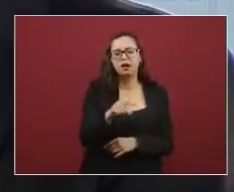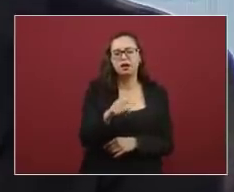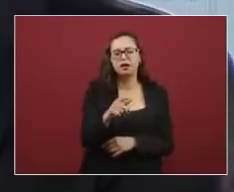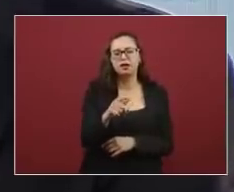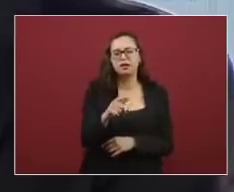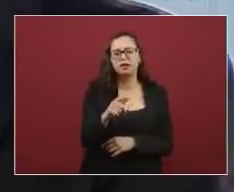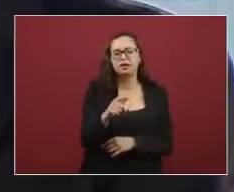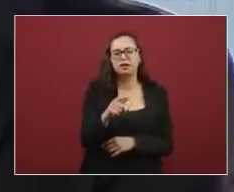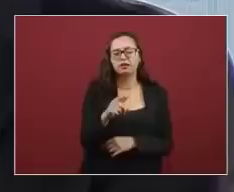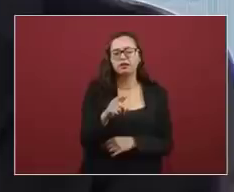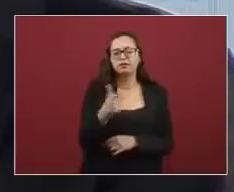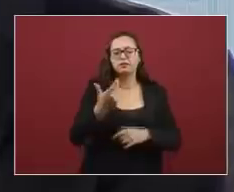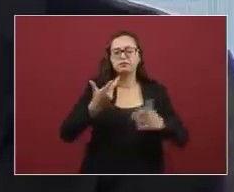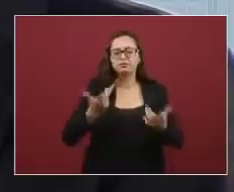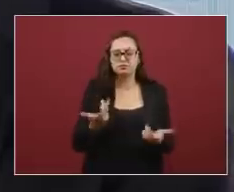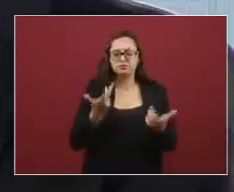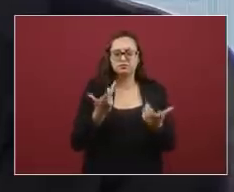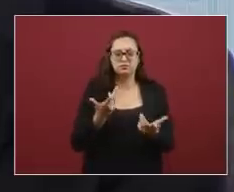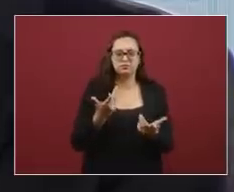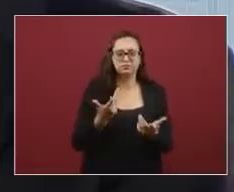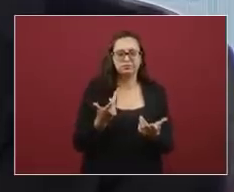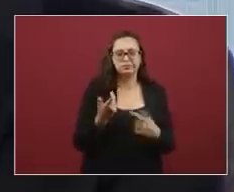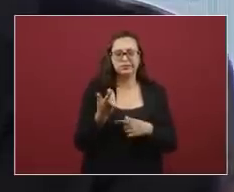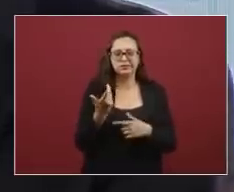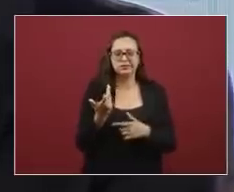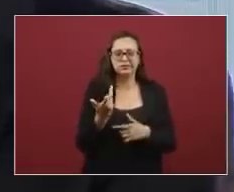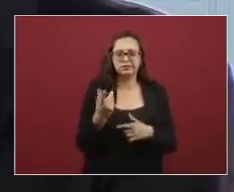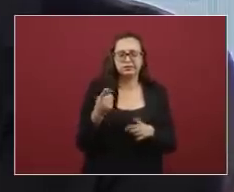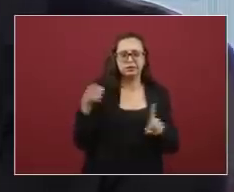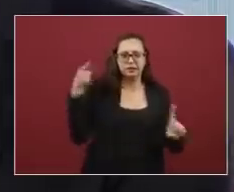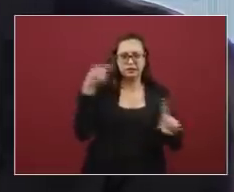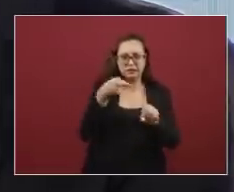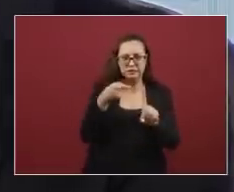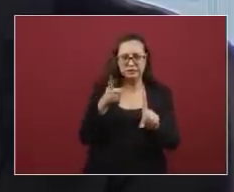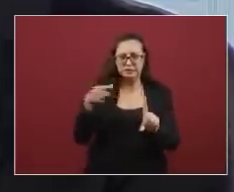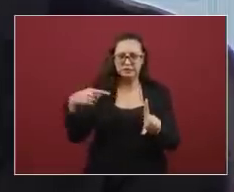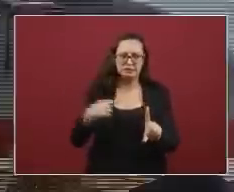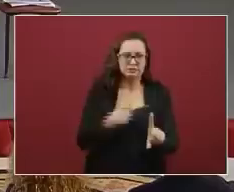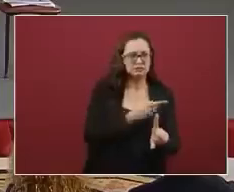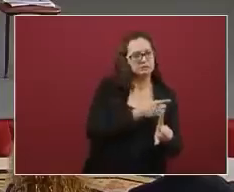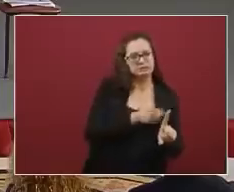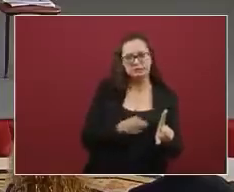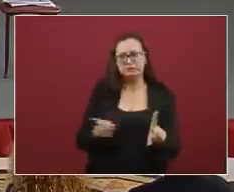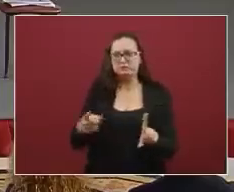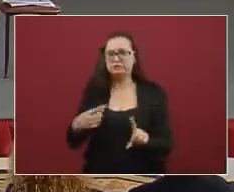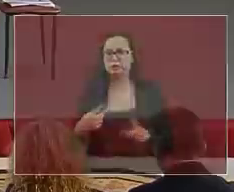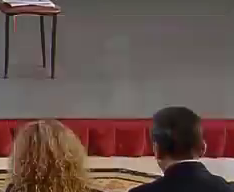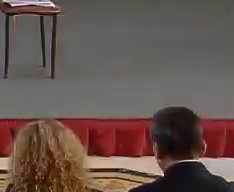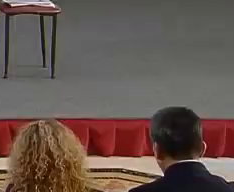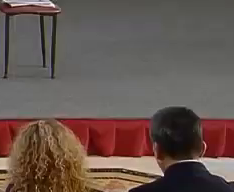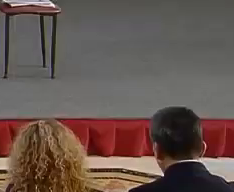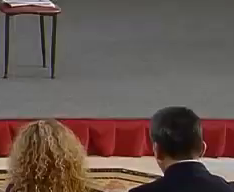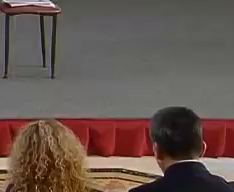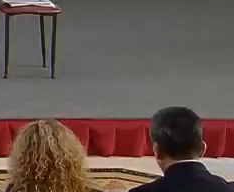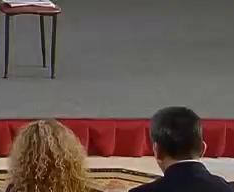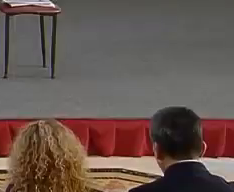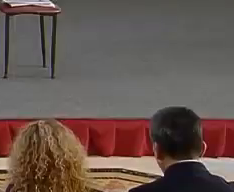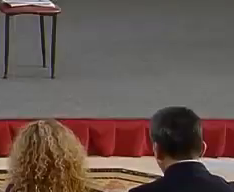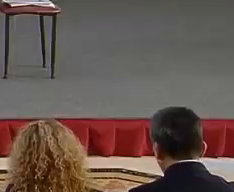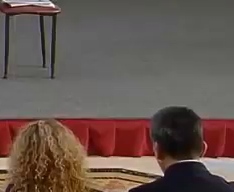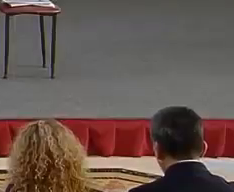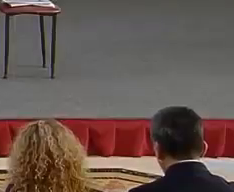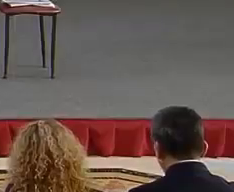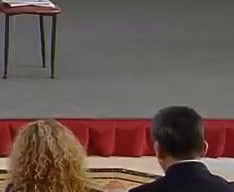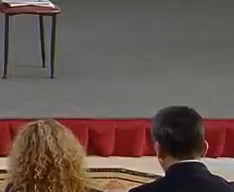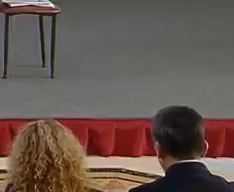que pues se le daba la vuelta a la contratación de maestros que no pasaban